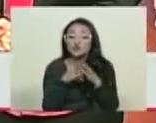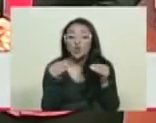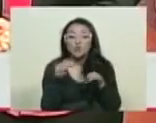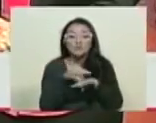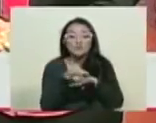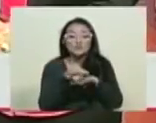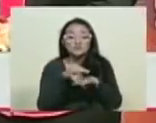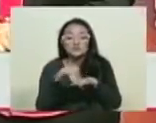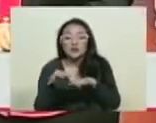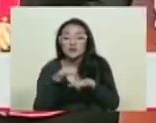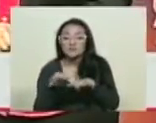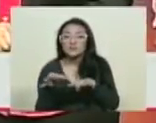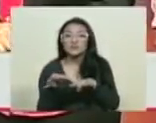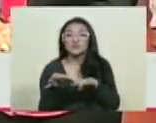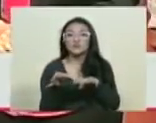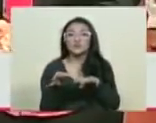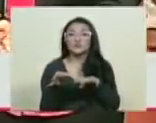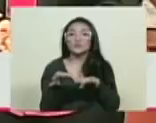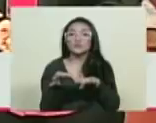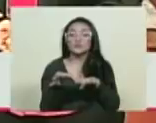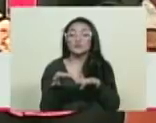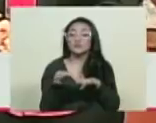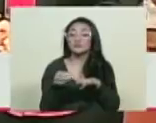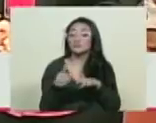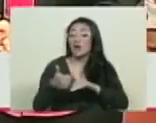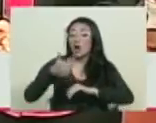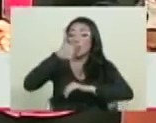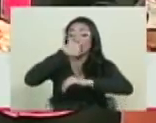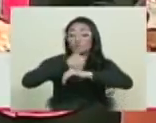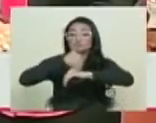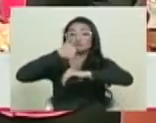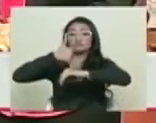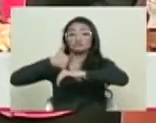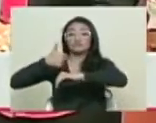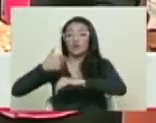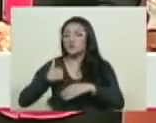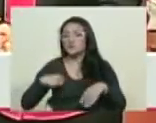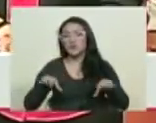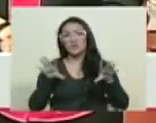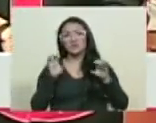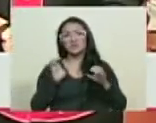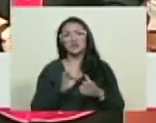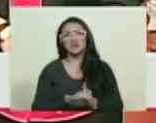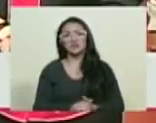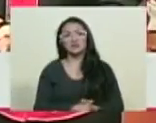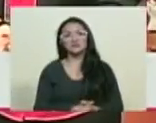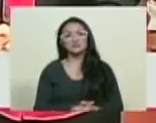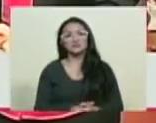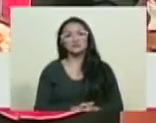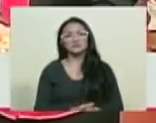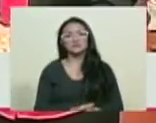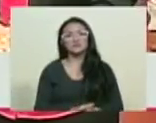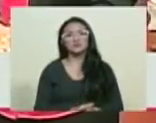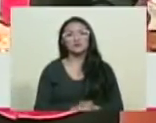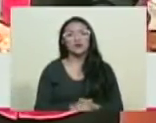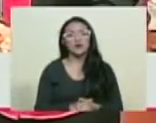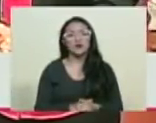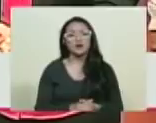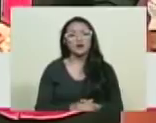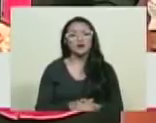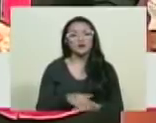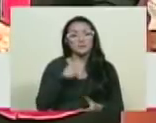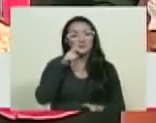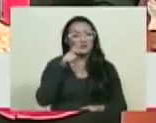país son la autoridad por eso no entiendo no puedo entender que un grupo de dirigentes